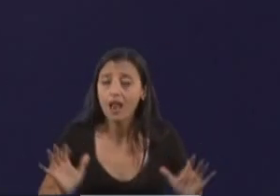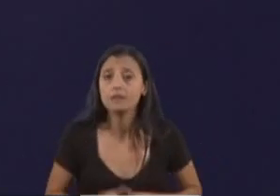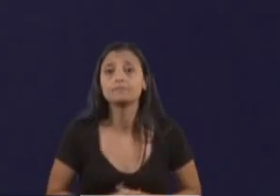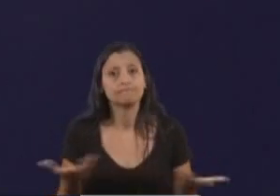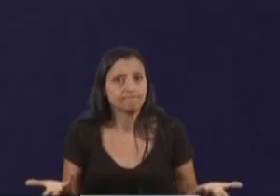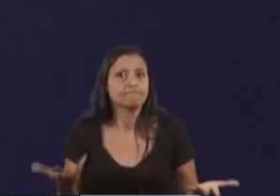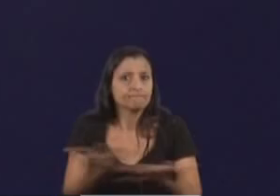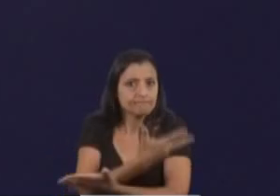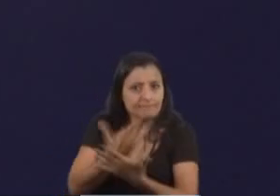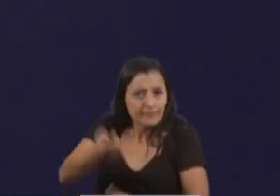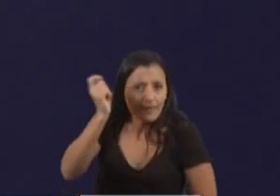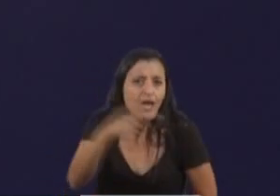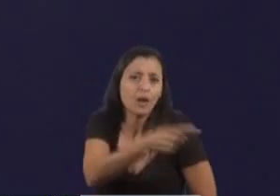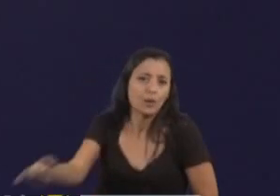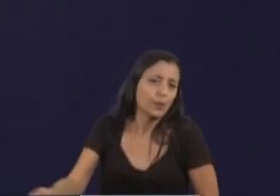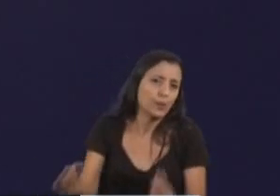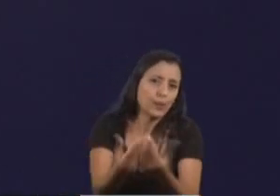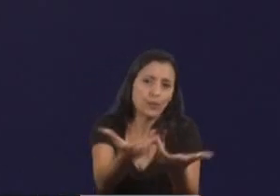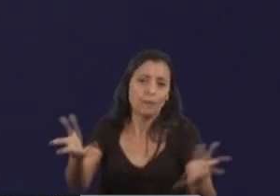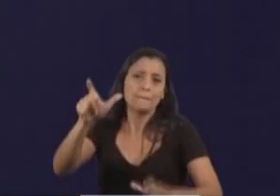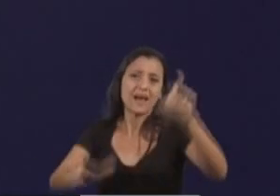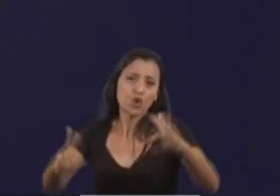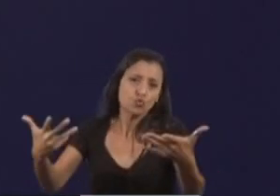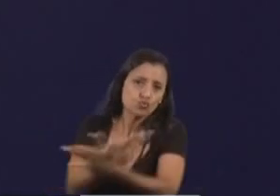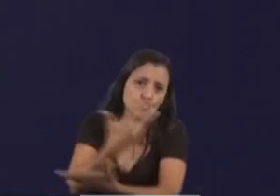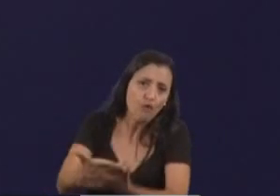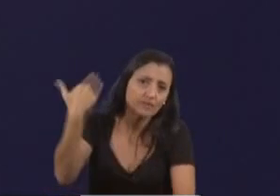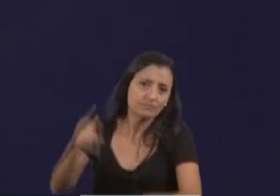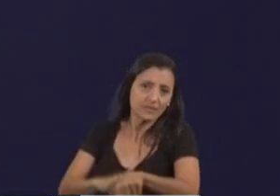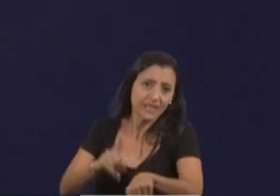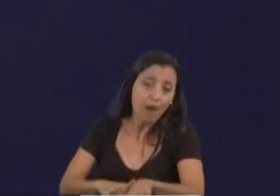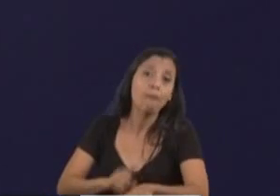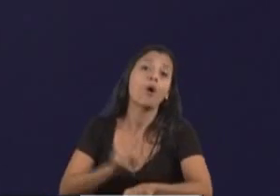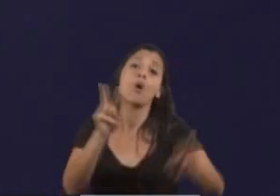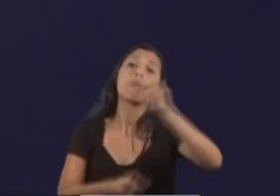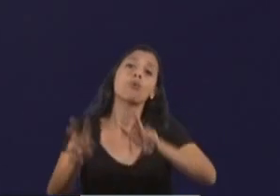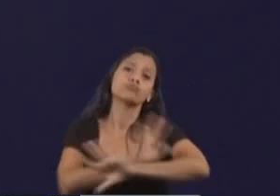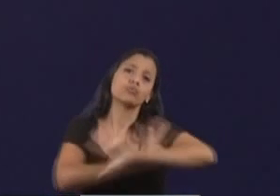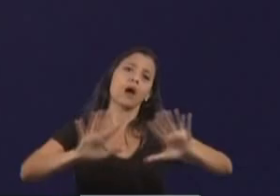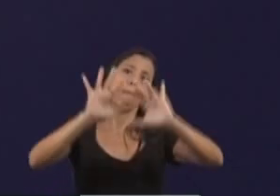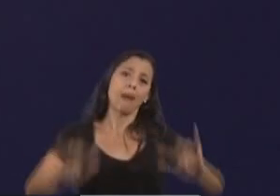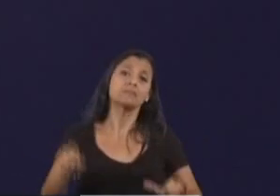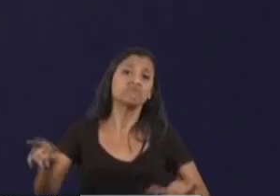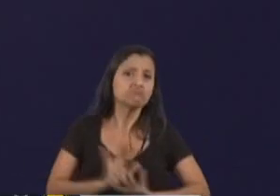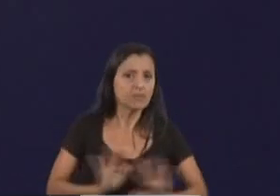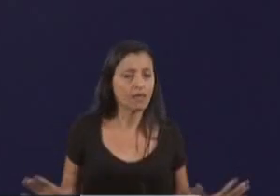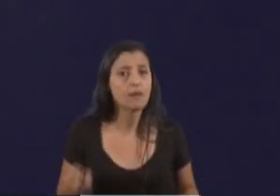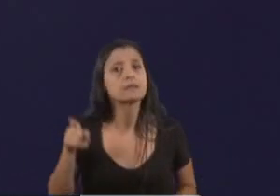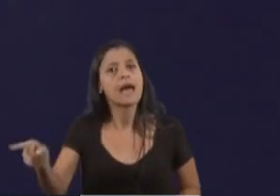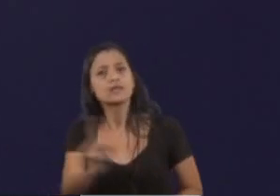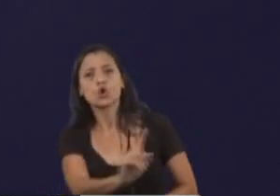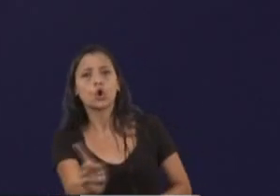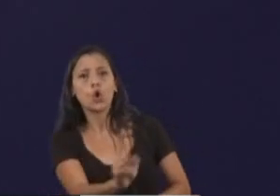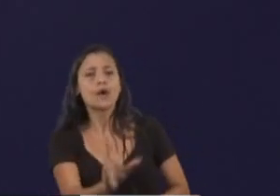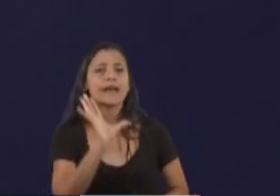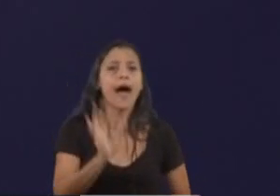de gente que está sufriendo desde hace mucho tiempo. Así que no es ni más ni menos que eso, y eso no